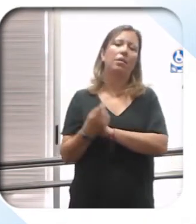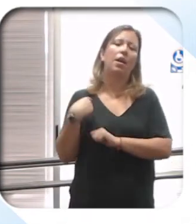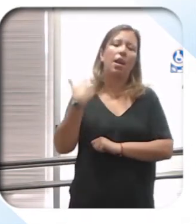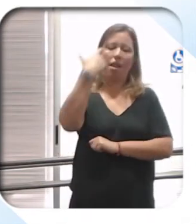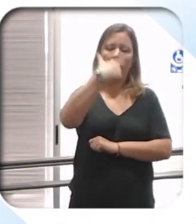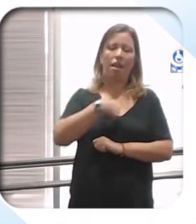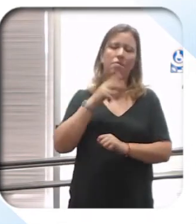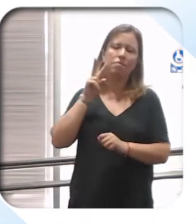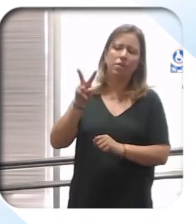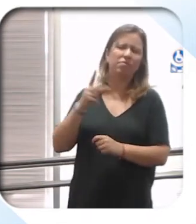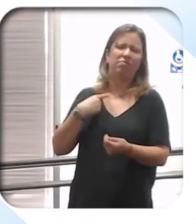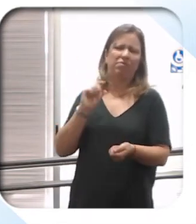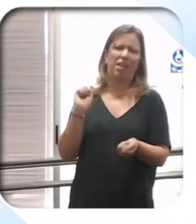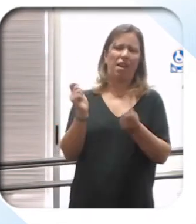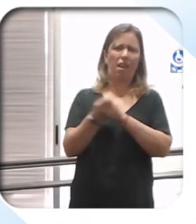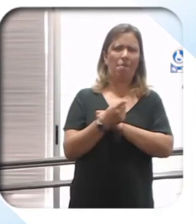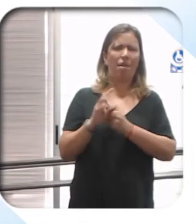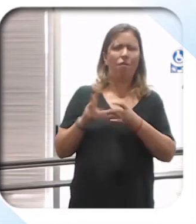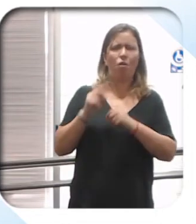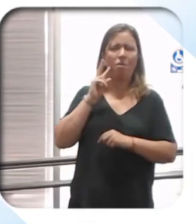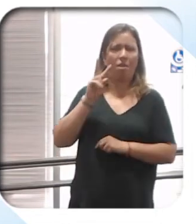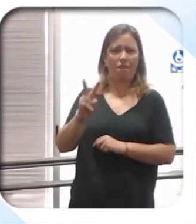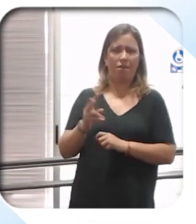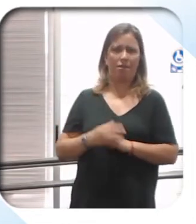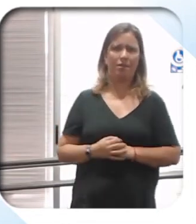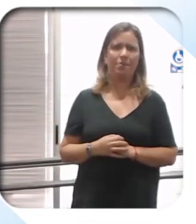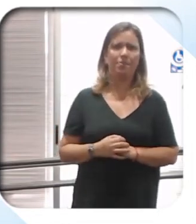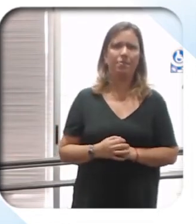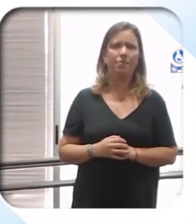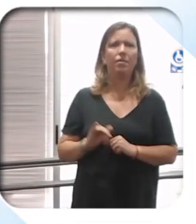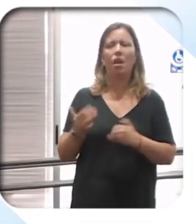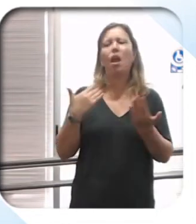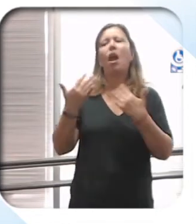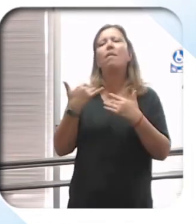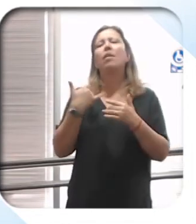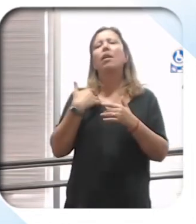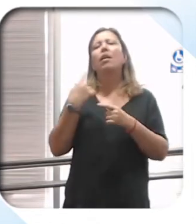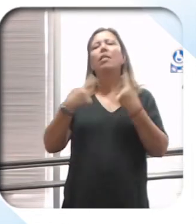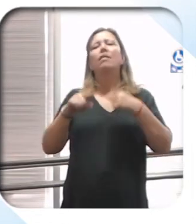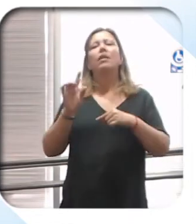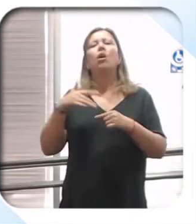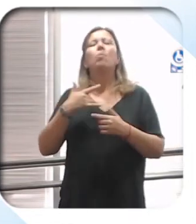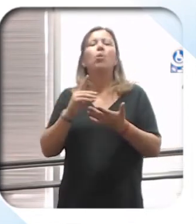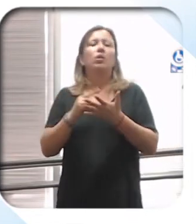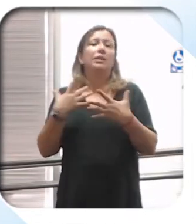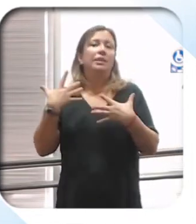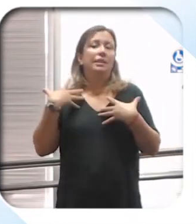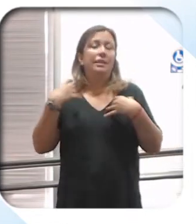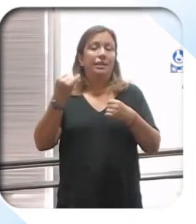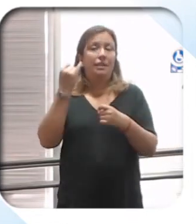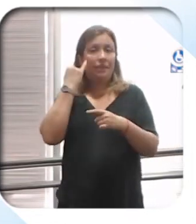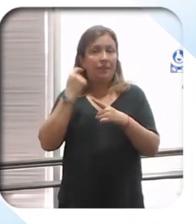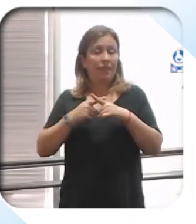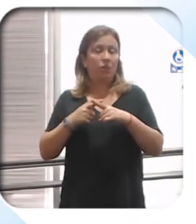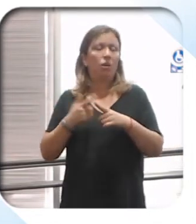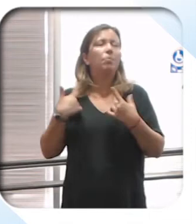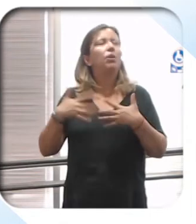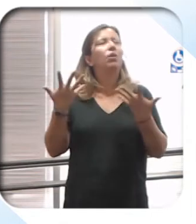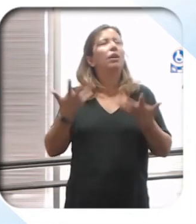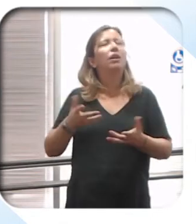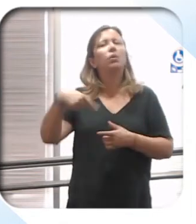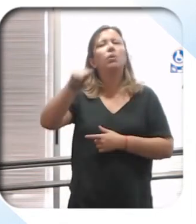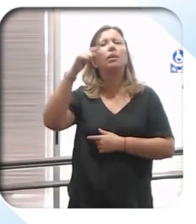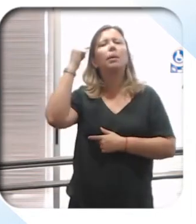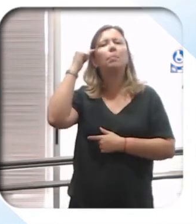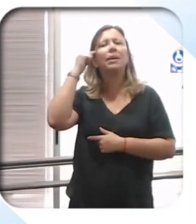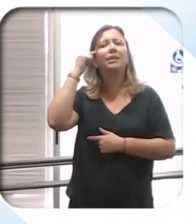actitud, ¿sí? Bueno, ya hablaron de la definición de salud sexual, pero me gustaría que piensen